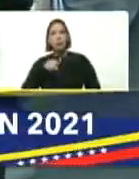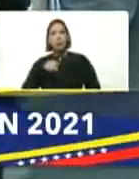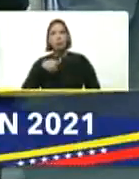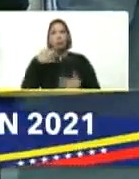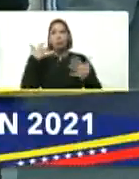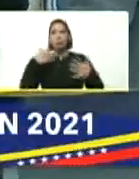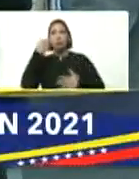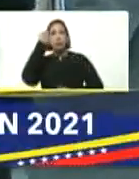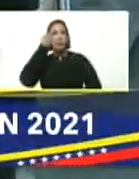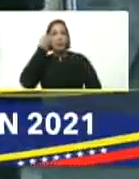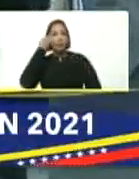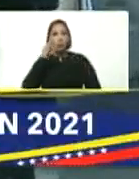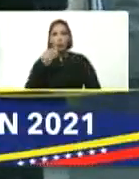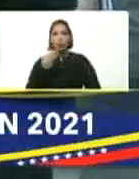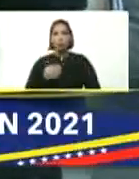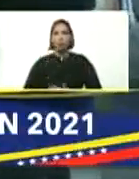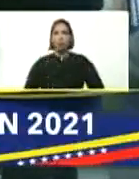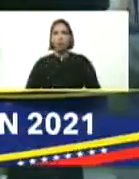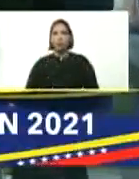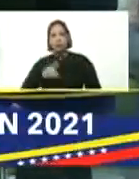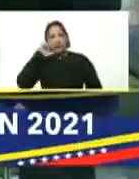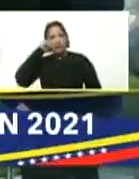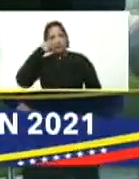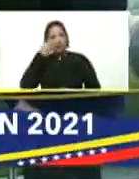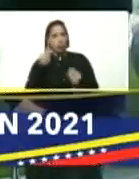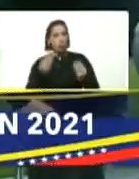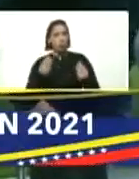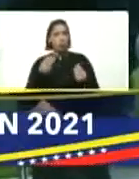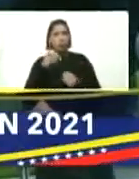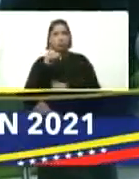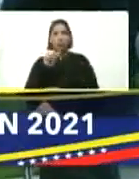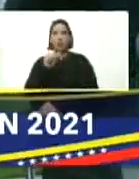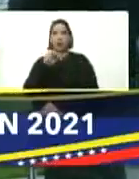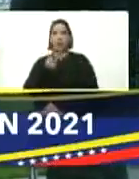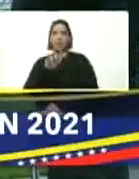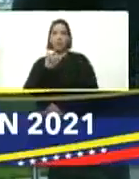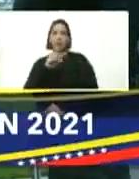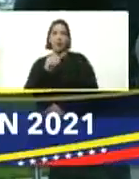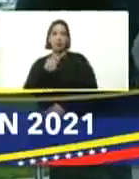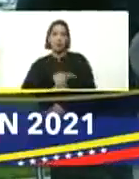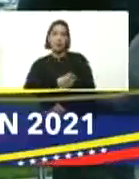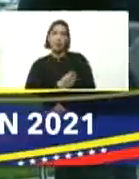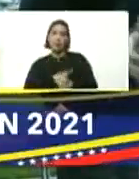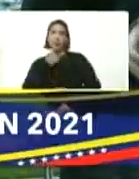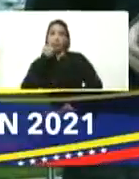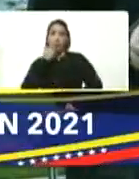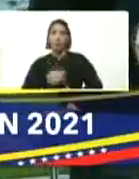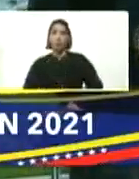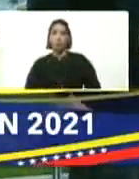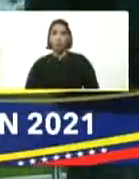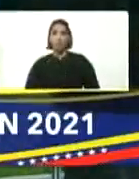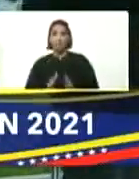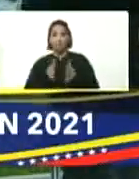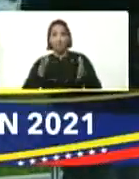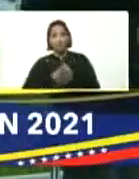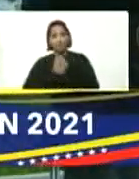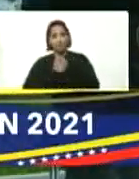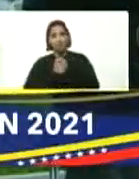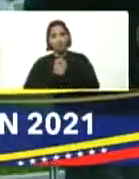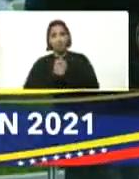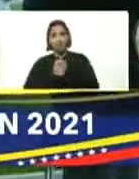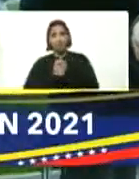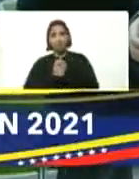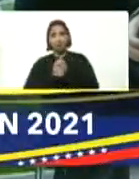bastante. ¿Verdad? Me dio mucho recuerdo de lo de David. Ah, claro, mi hermano del alma. La gran amistad. Sí, señor. Yo fui